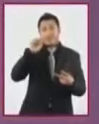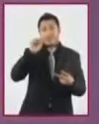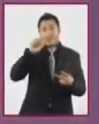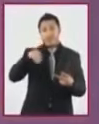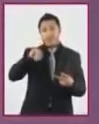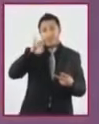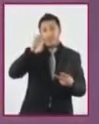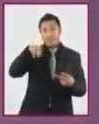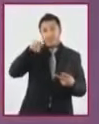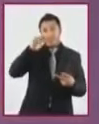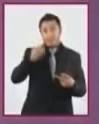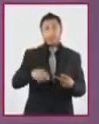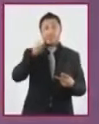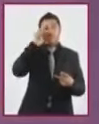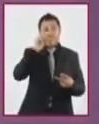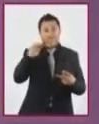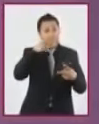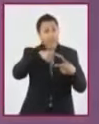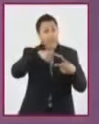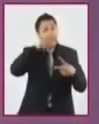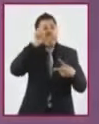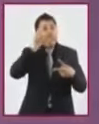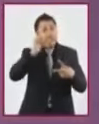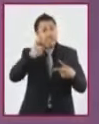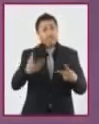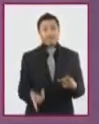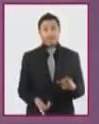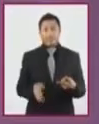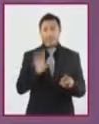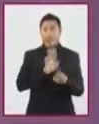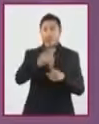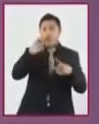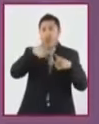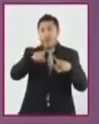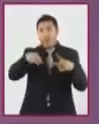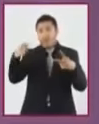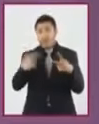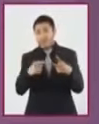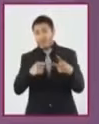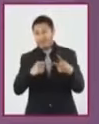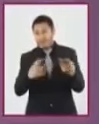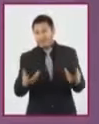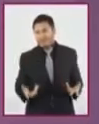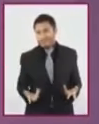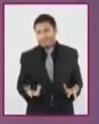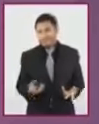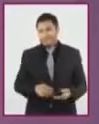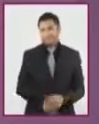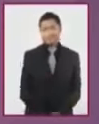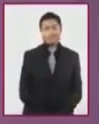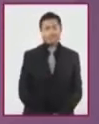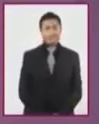¿A qué se refiere el concepto de distancia? ¿Qué diferencia existe con el desplazamiento?